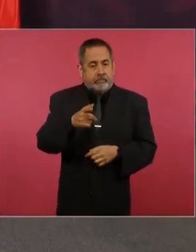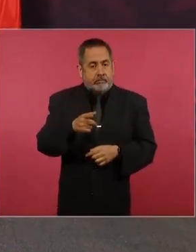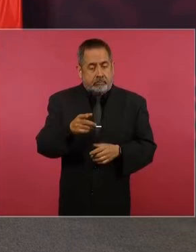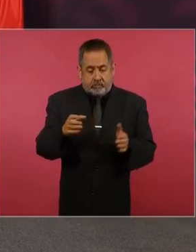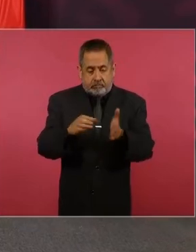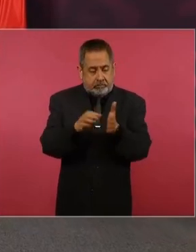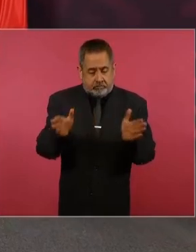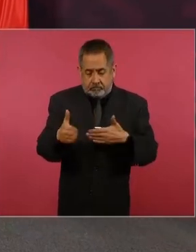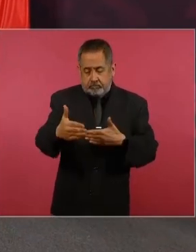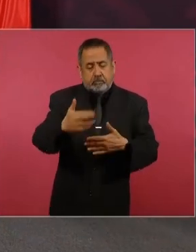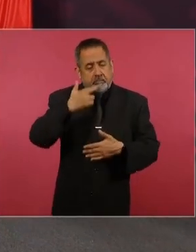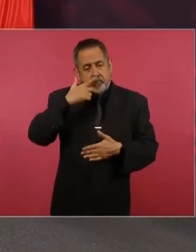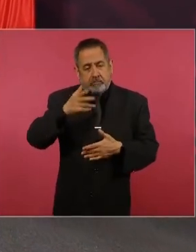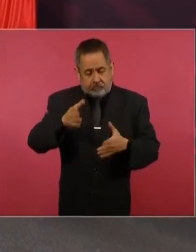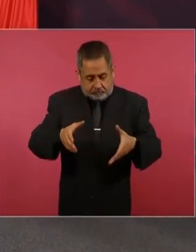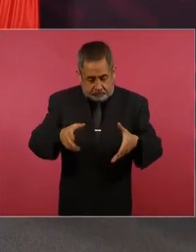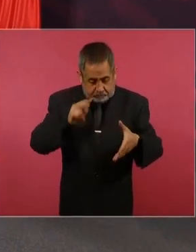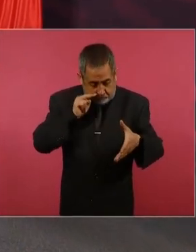caja,